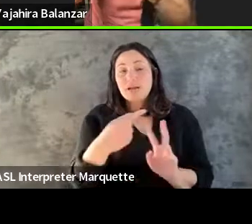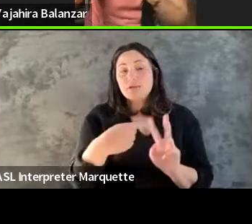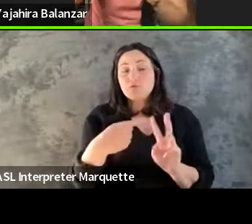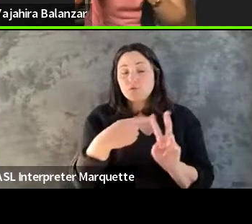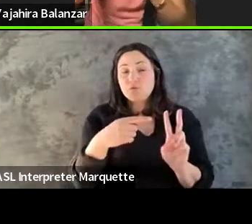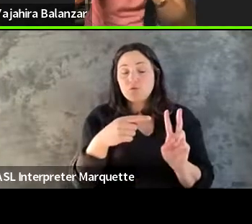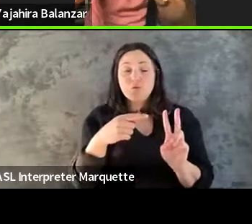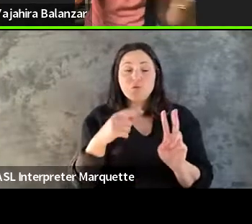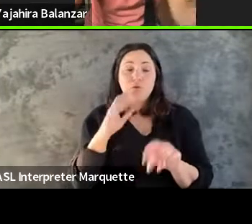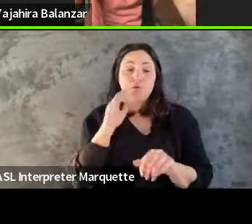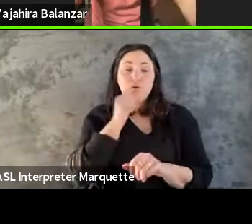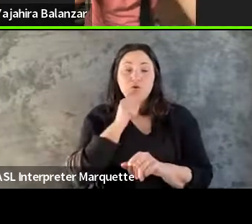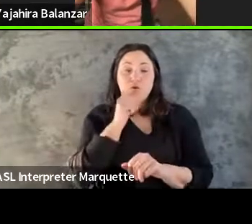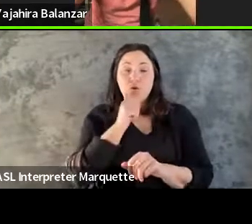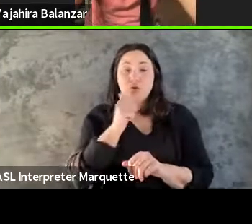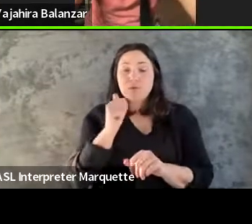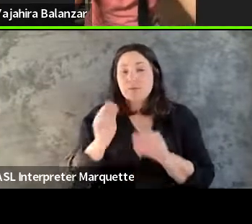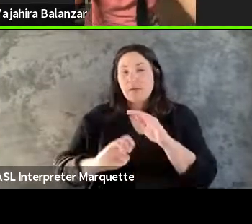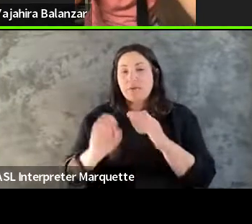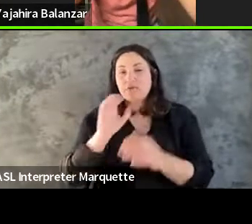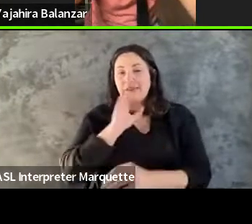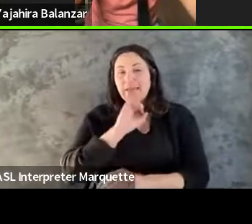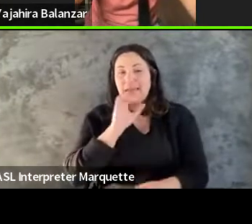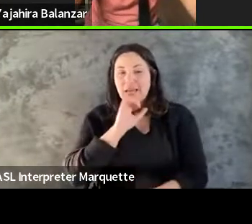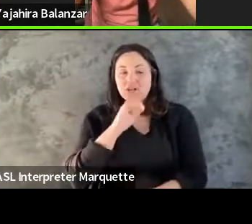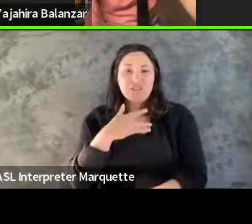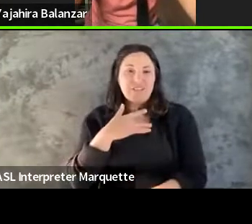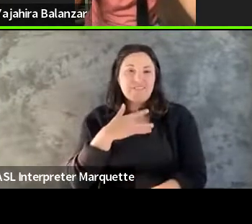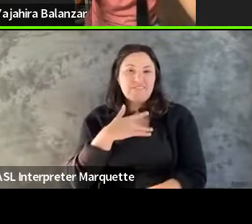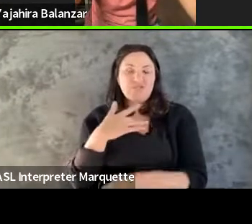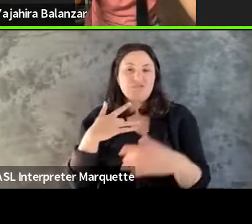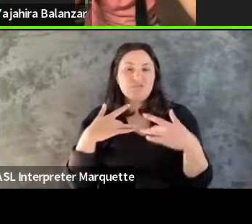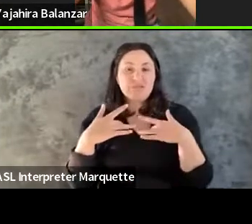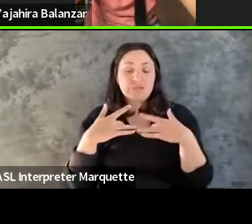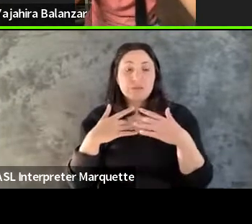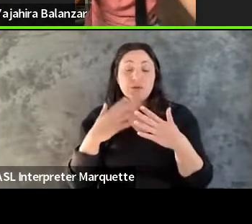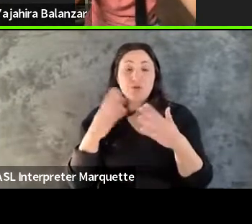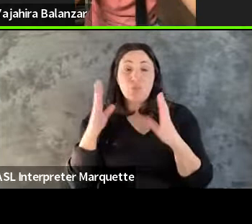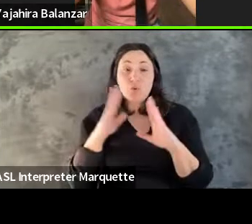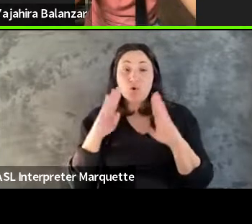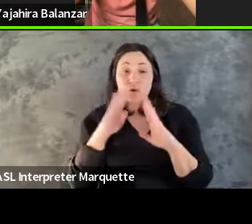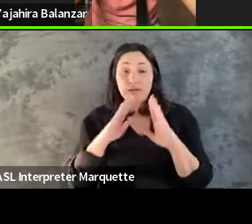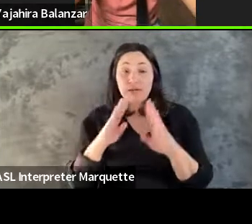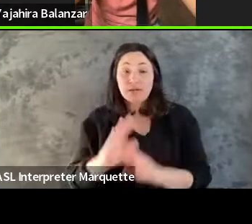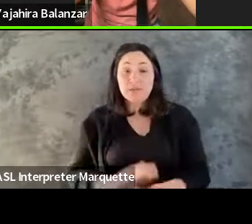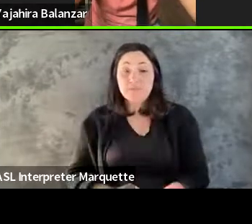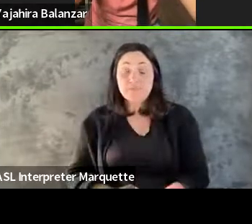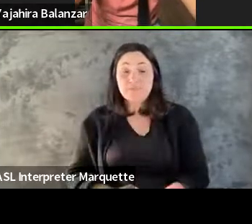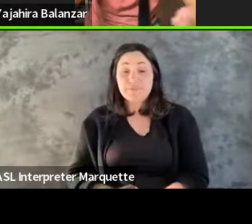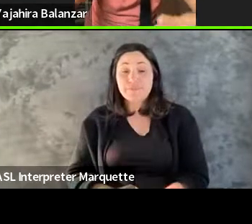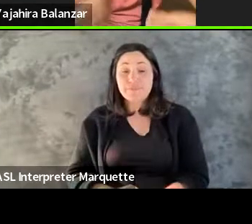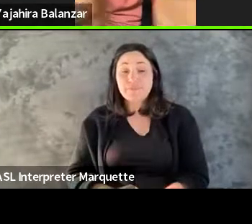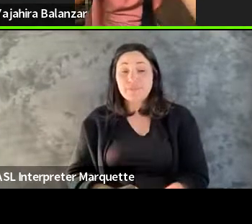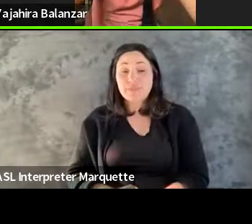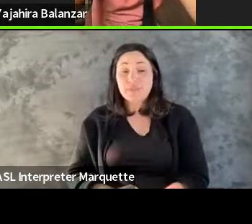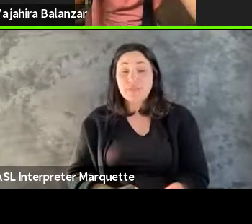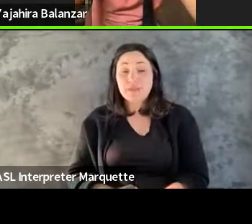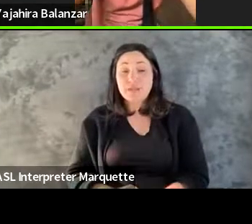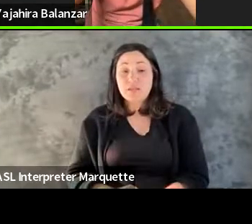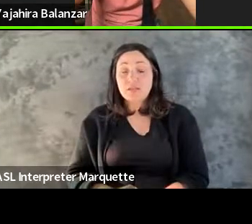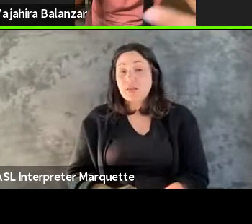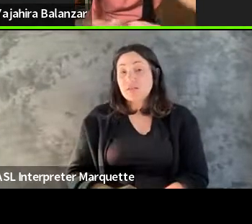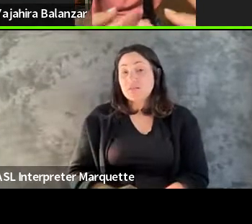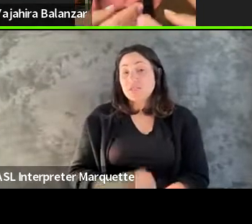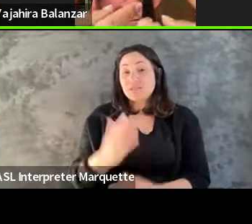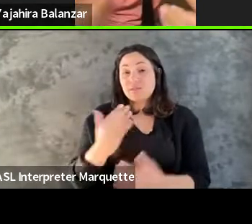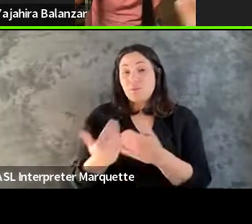y me siento realmente preocupada. Incluso hoy pues no quería ni siquiera enviarlas. Yo sé que no está en la escuela, pero quería compartir